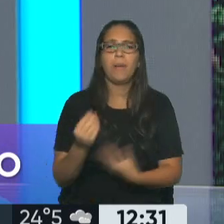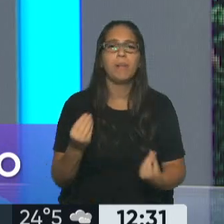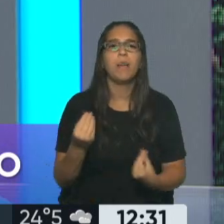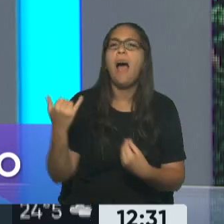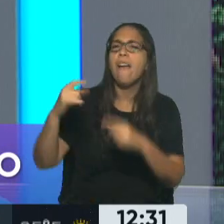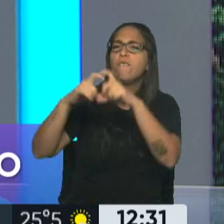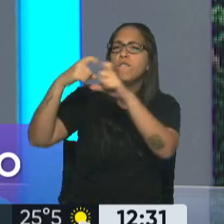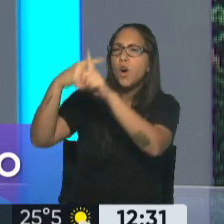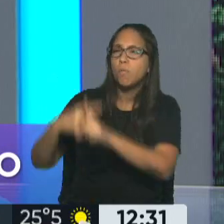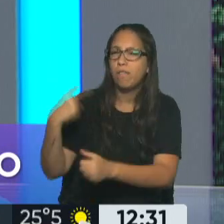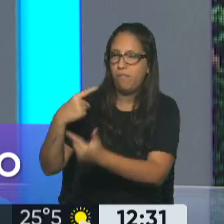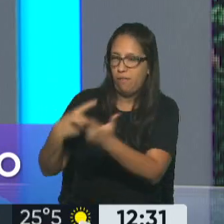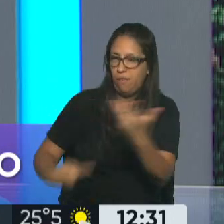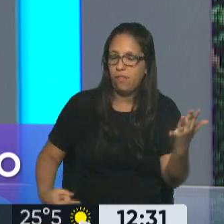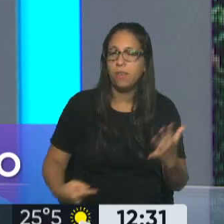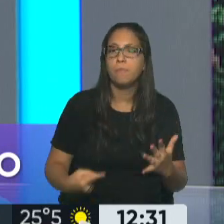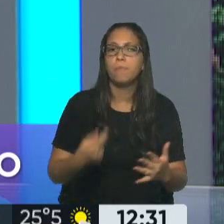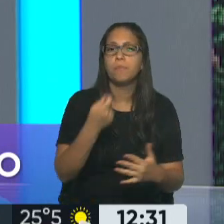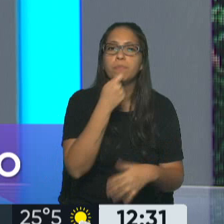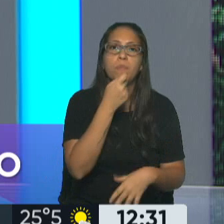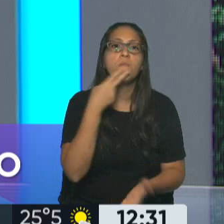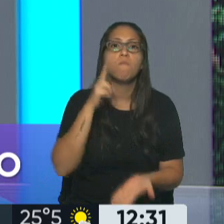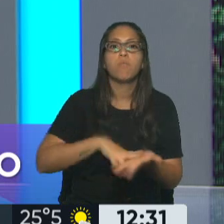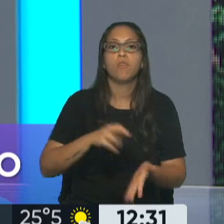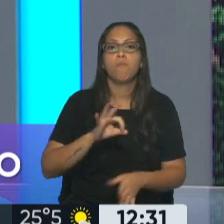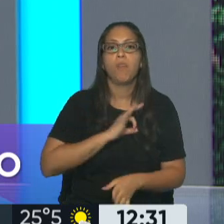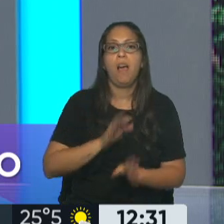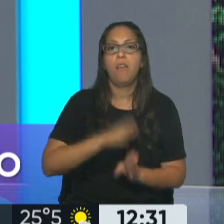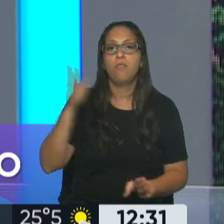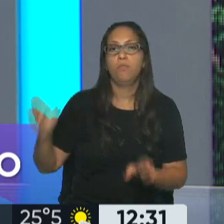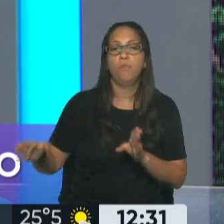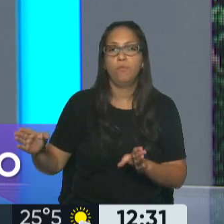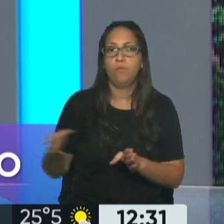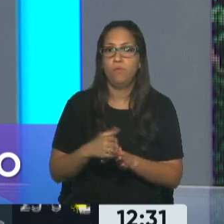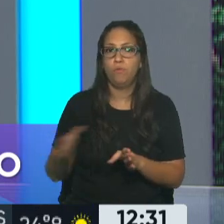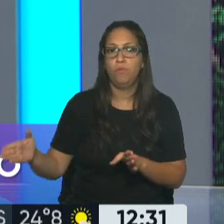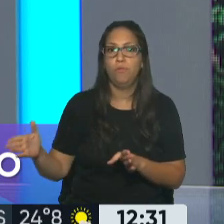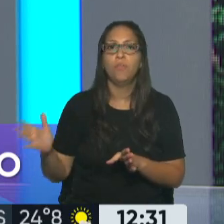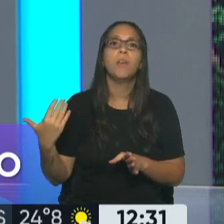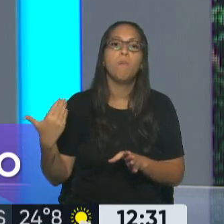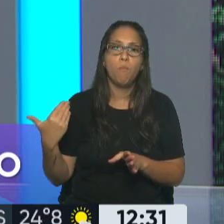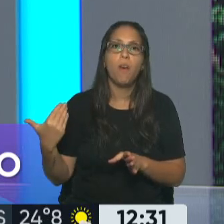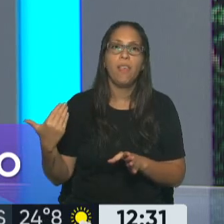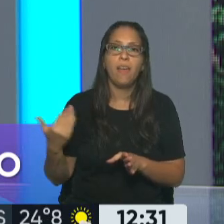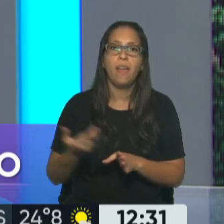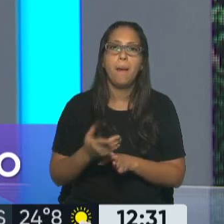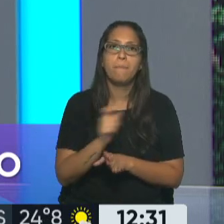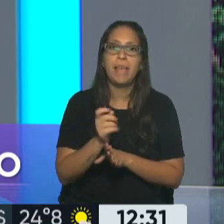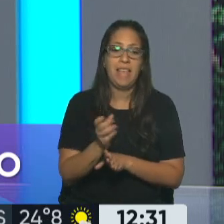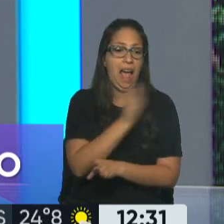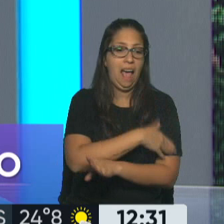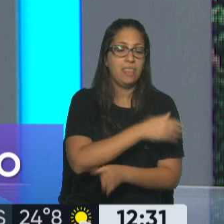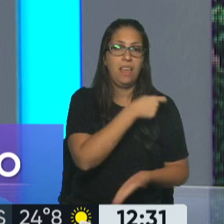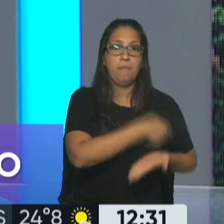para esto. A ver. Como es un impuesto anual, podría tener un efecto respecto de esos meses que no